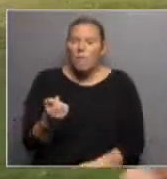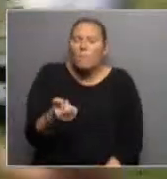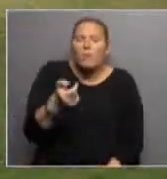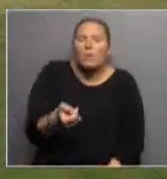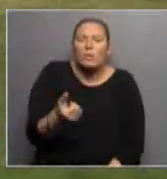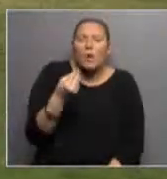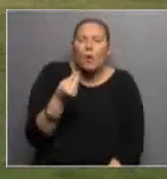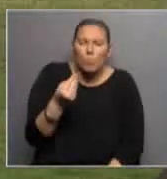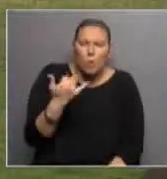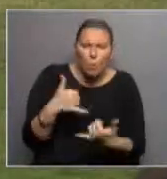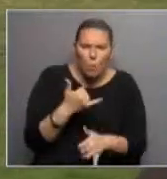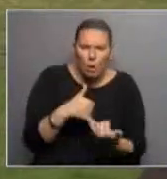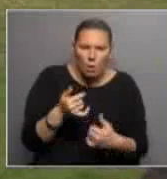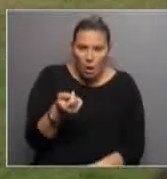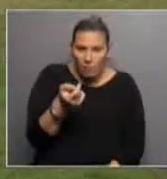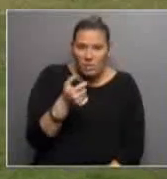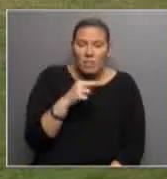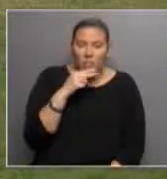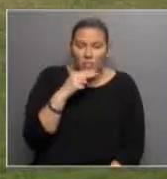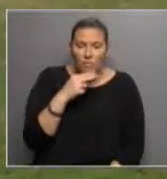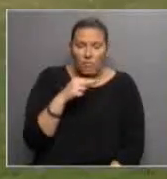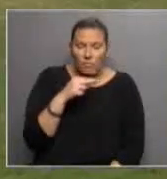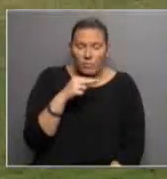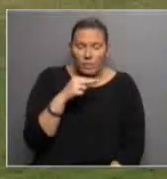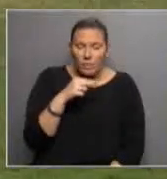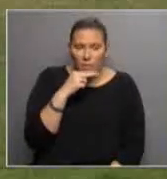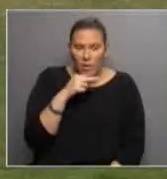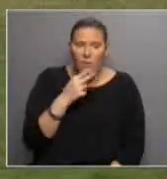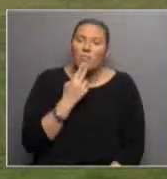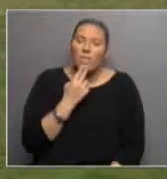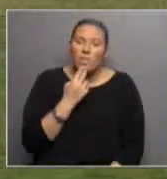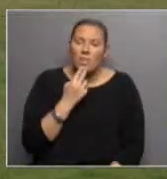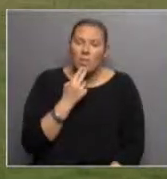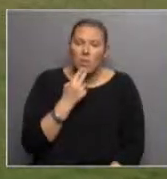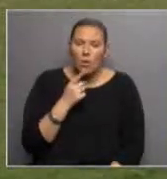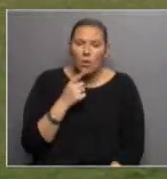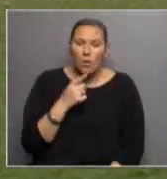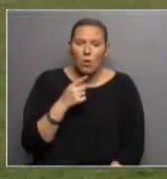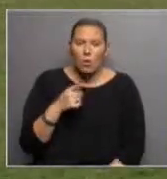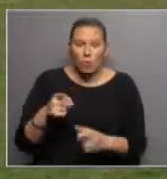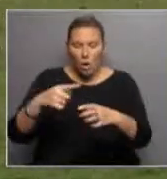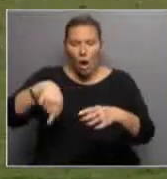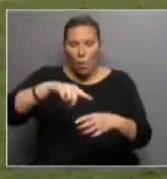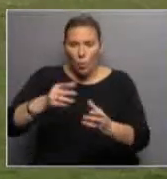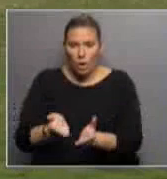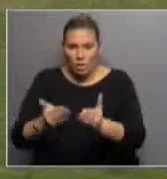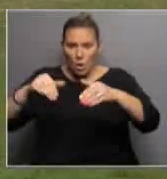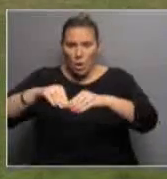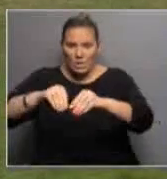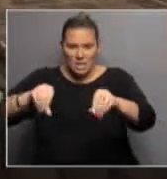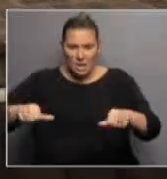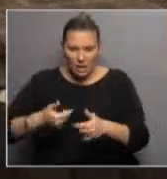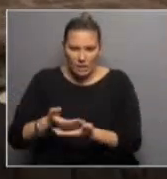ejemplo? Con las bolitas de vidrio, con bolitas de porcelana, con el hoyo en el medio y en piso de tierra